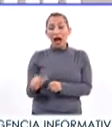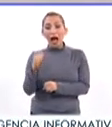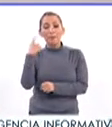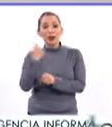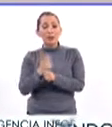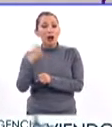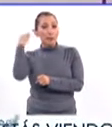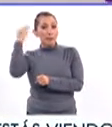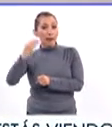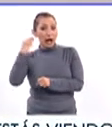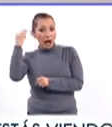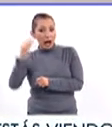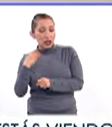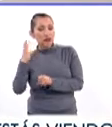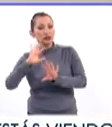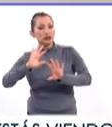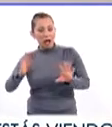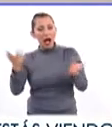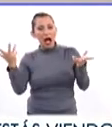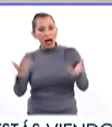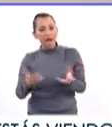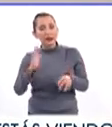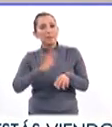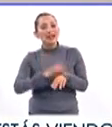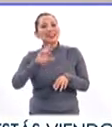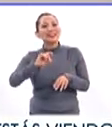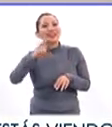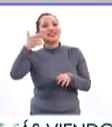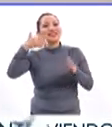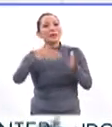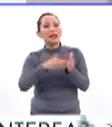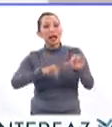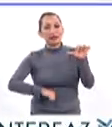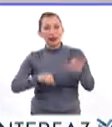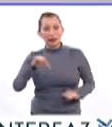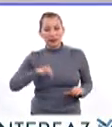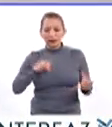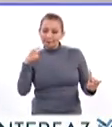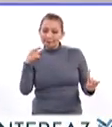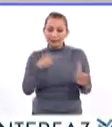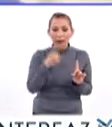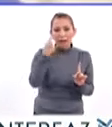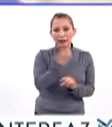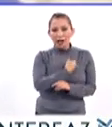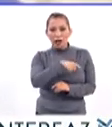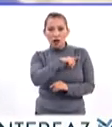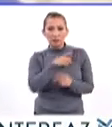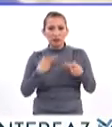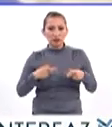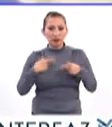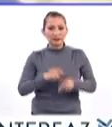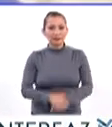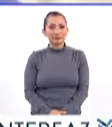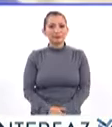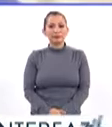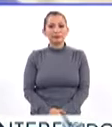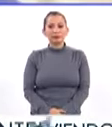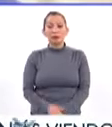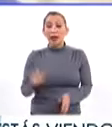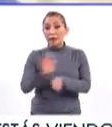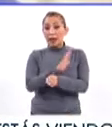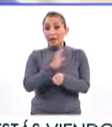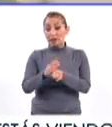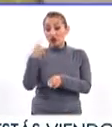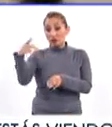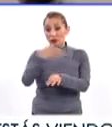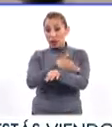hasta el 1 de marzo se estarán realizando más de 37,000 acciones dedicadas a la salud de los ciudadanos. Por el bienestar